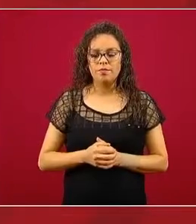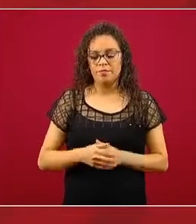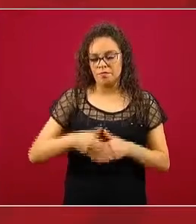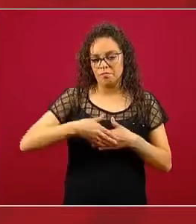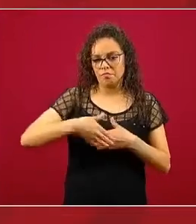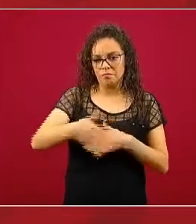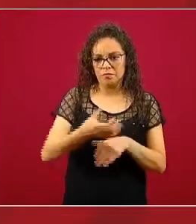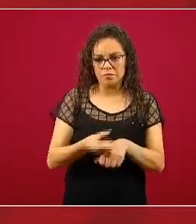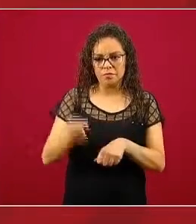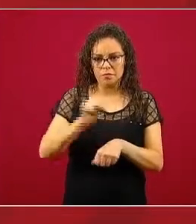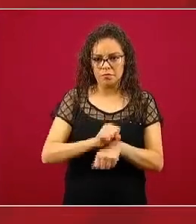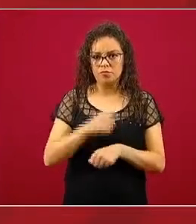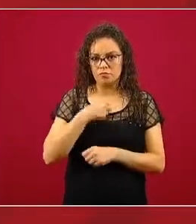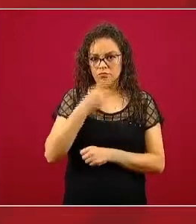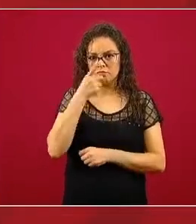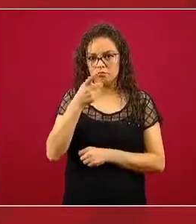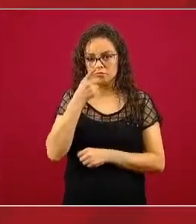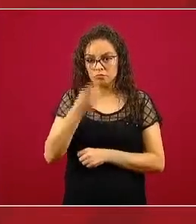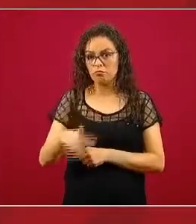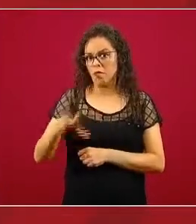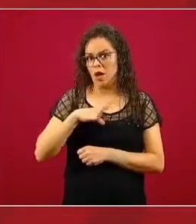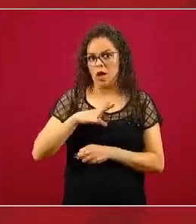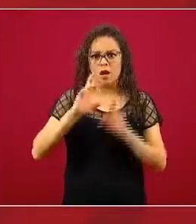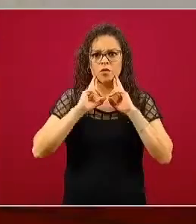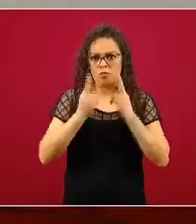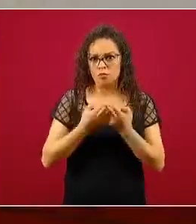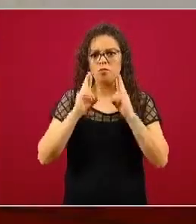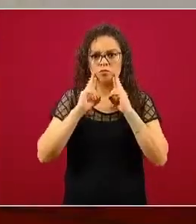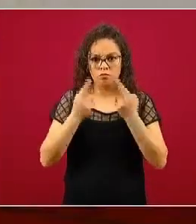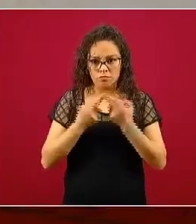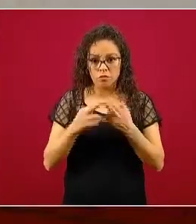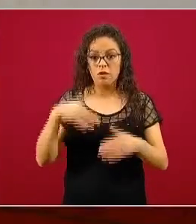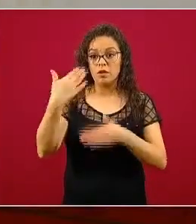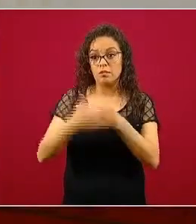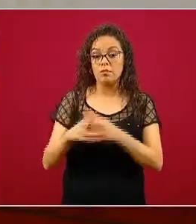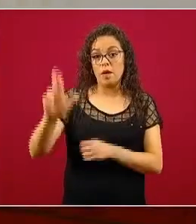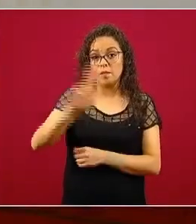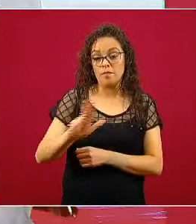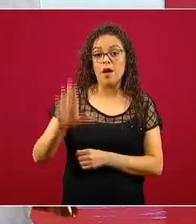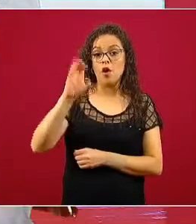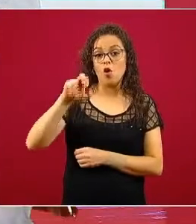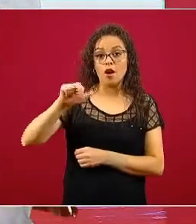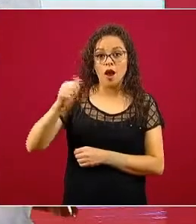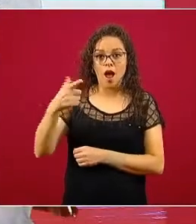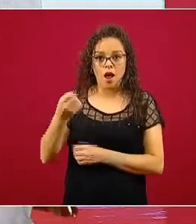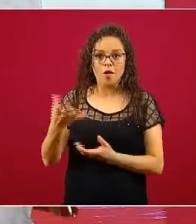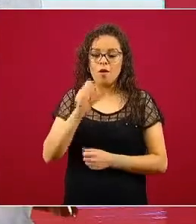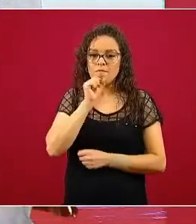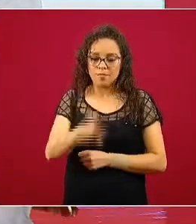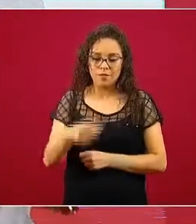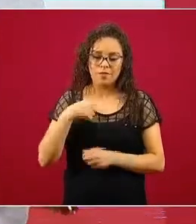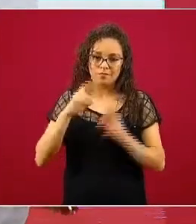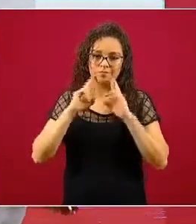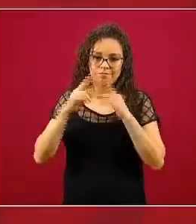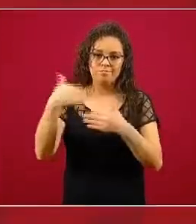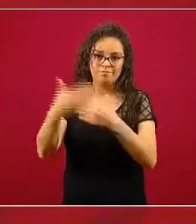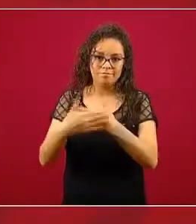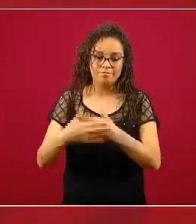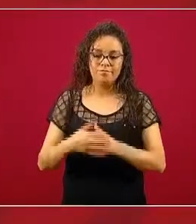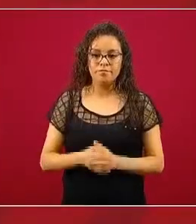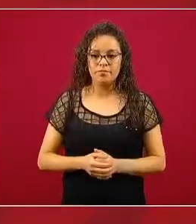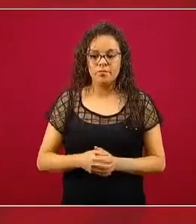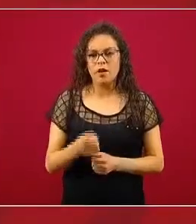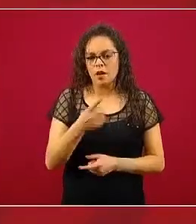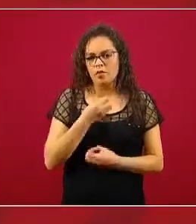semana, como he relatado, hemos tenido varias reuniones. El martes tenemos una con la CONAGO en pleno. Externaron